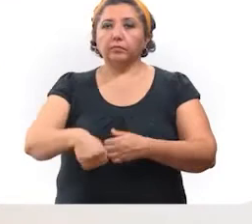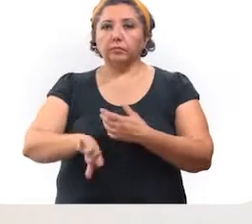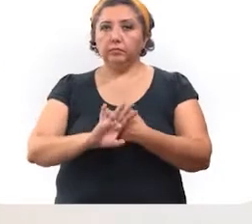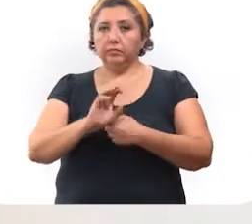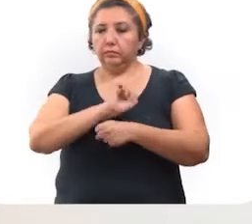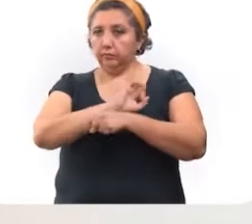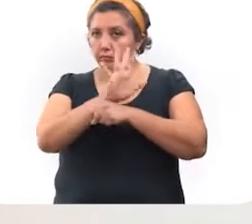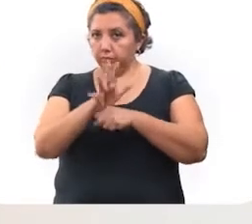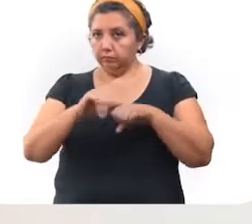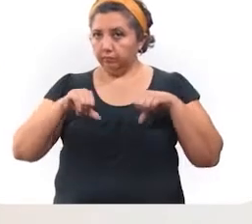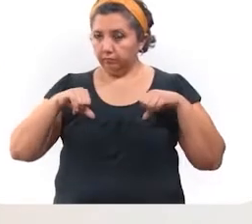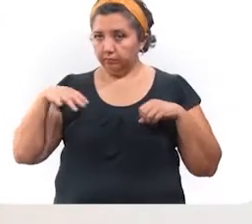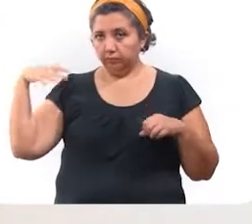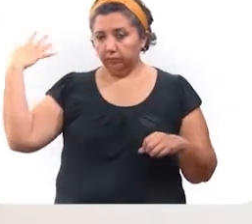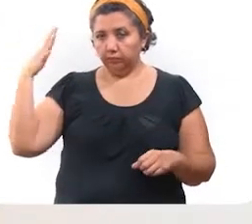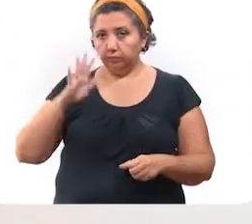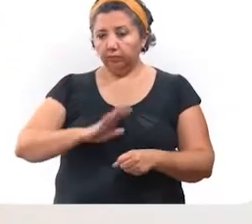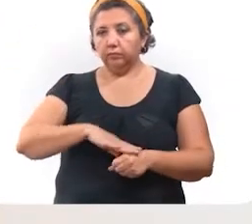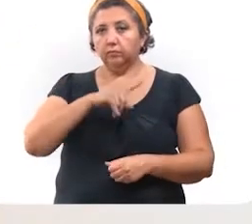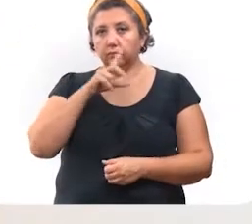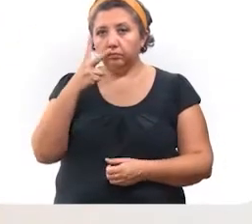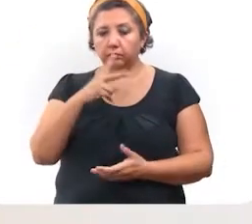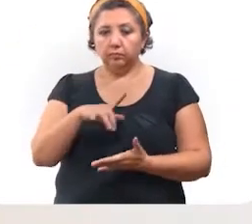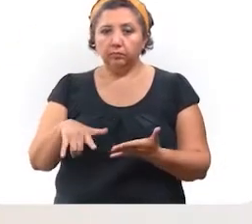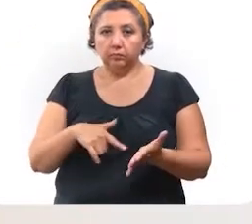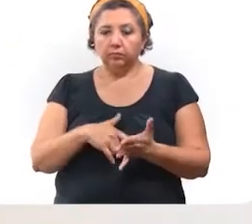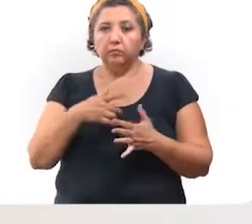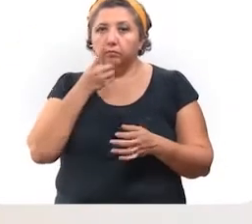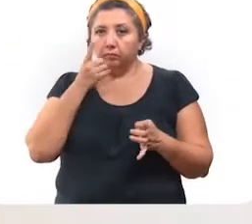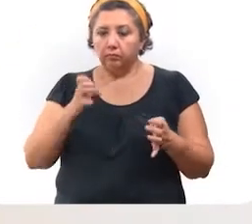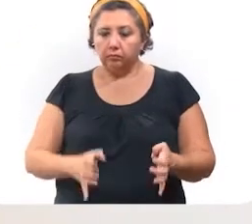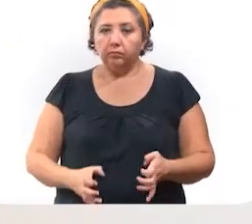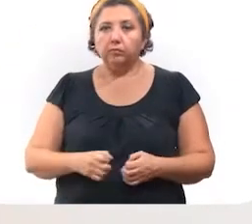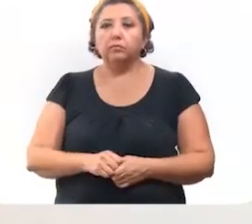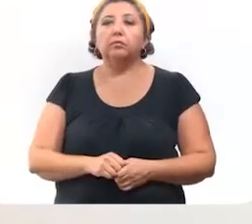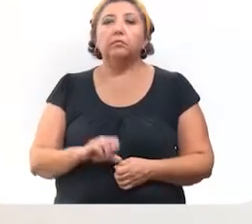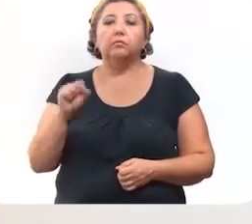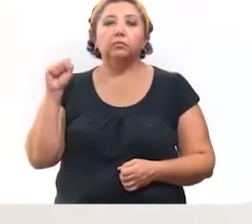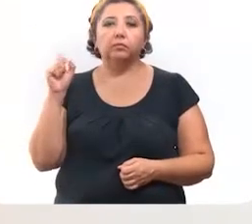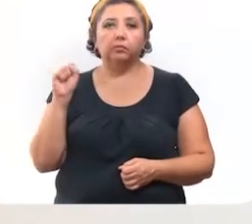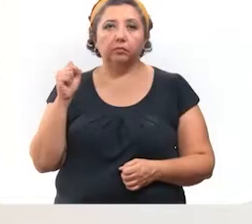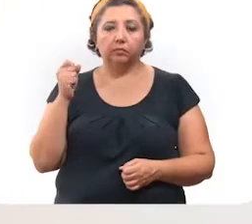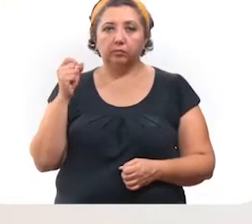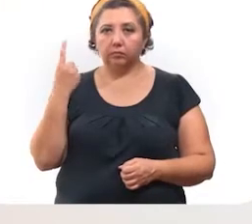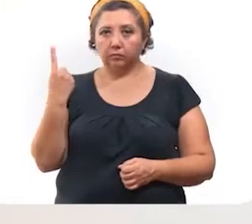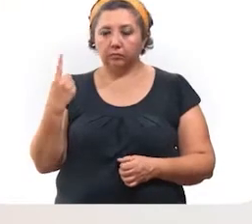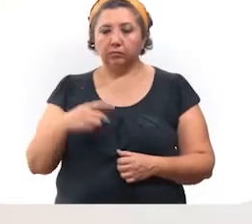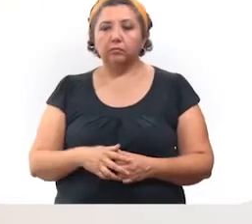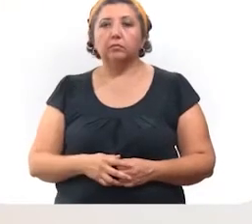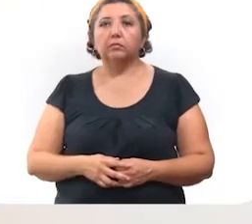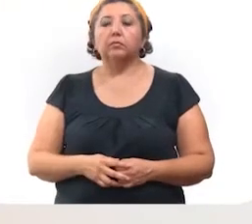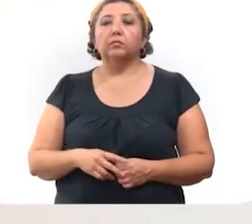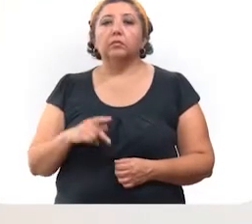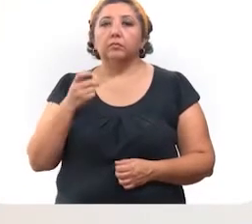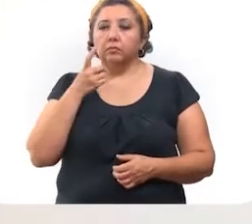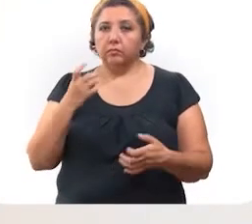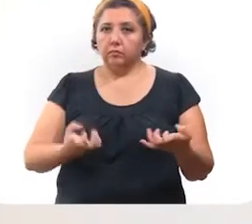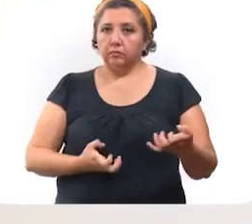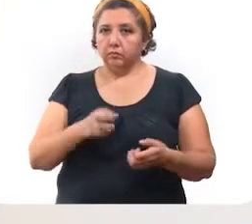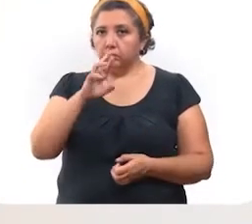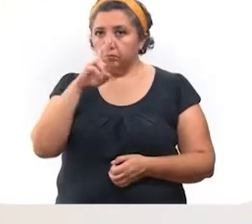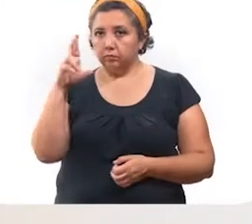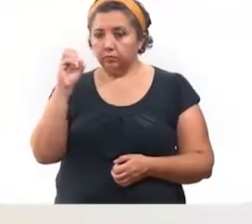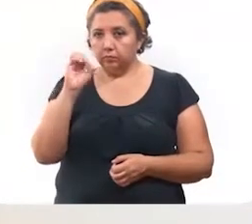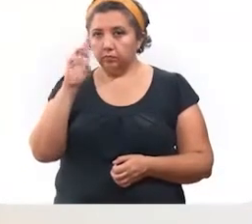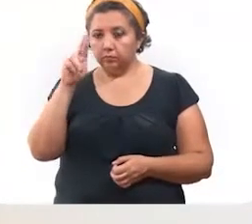el coronavirus para adultos mayores en los dos macrocentros ubicados en el Centro de Convenciones Yucatán Siglo XXI y en el Multigimnasio